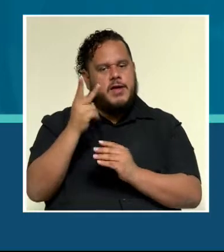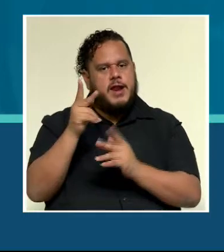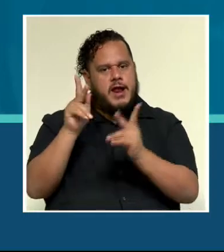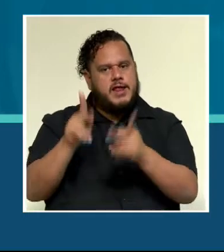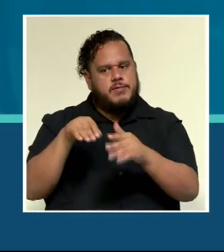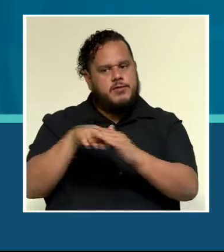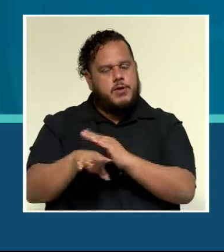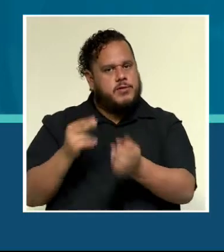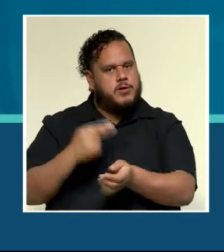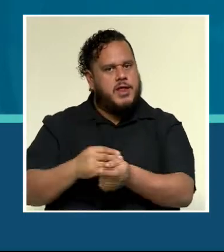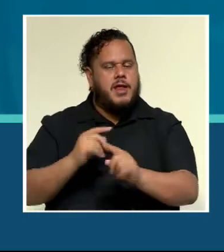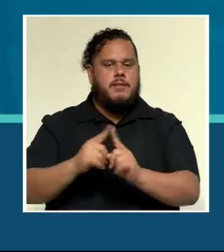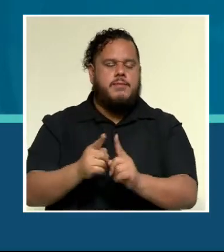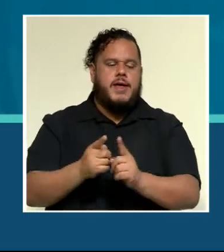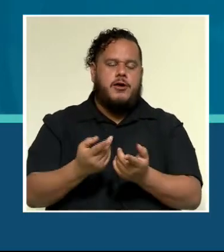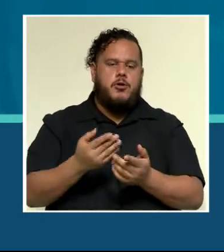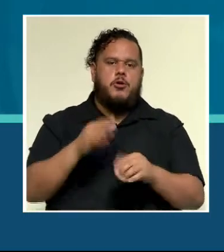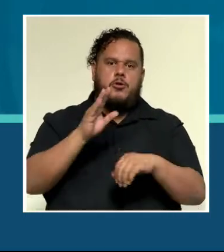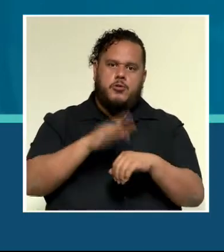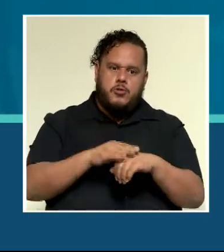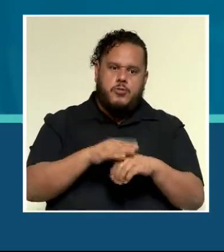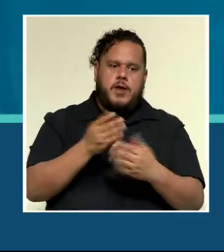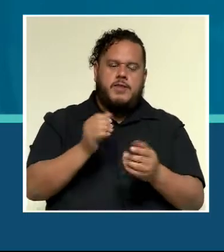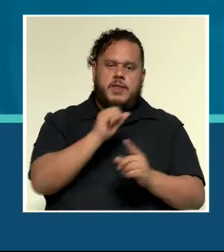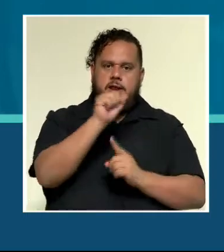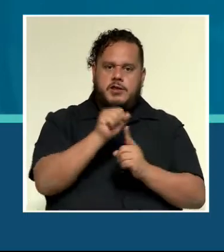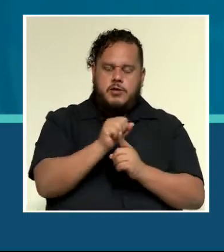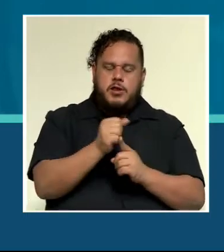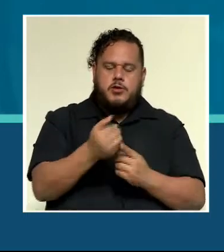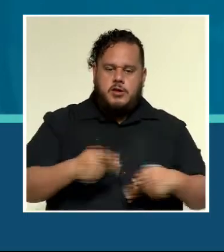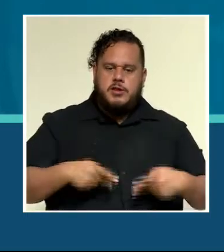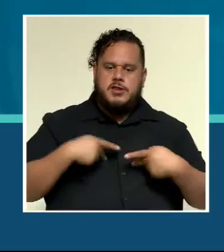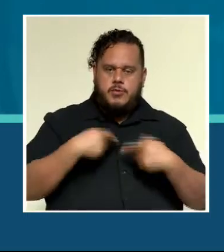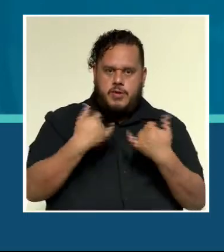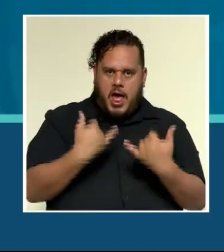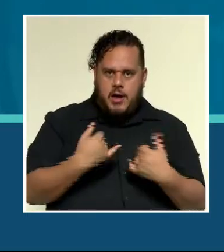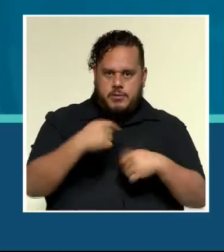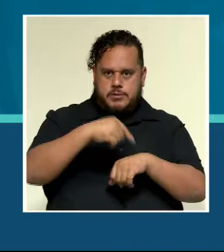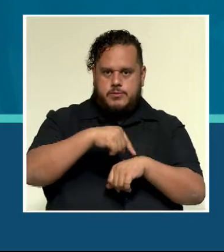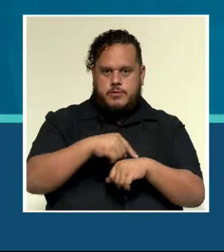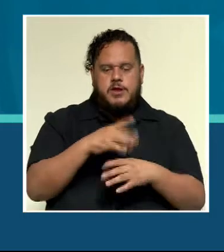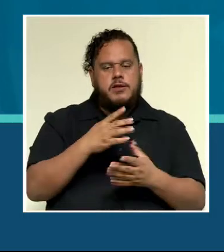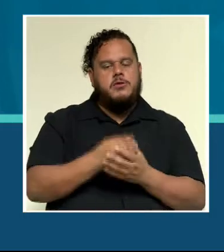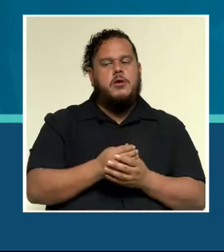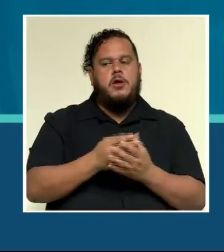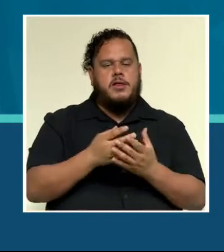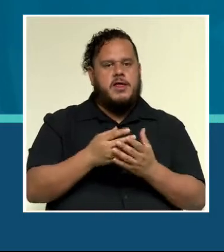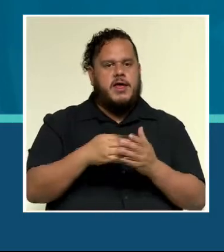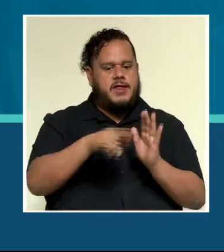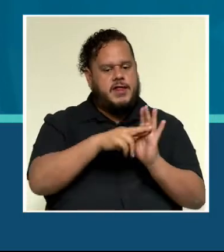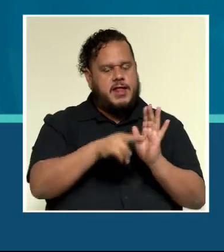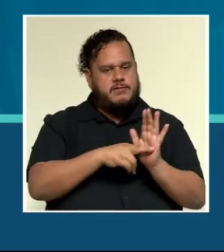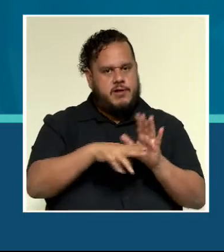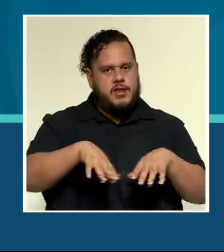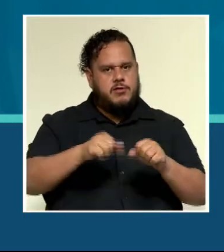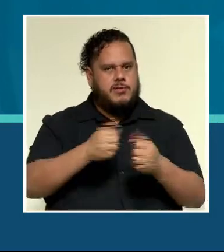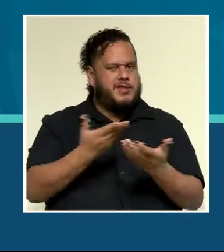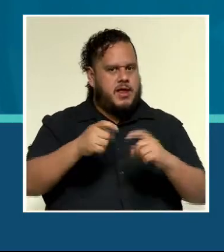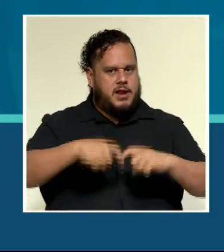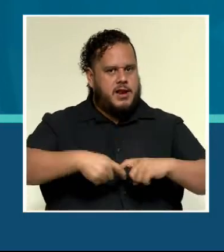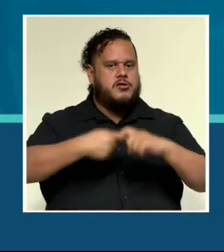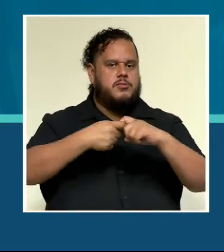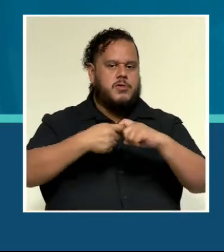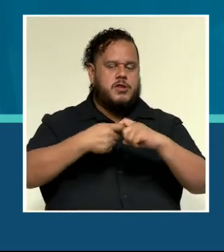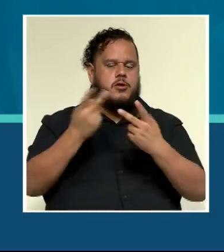Sin embargo, dada la situación epidemiológica que estamos viviendo en este momento, dentro de las medidas tomadas ha sido la suspensión de